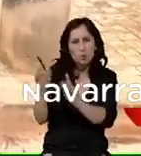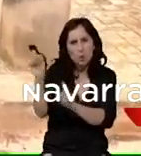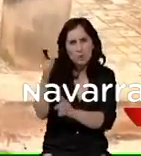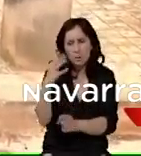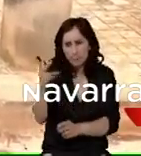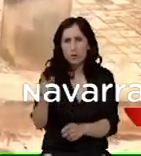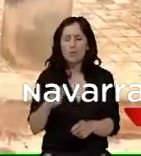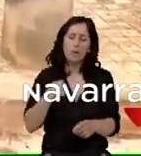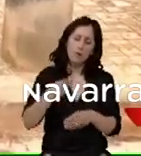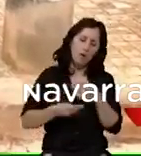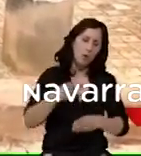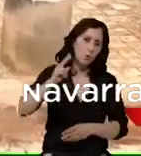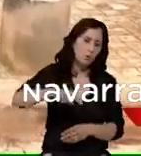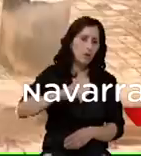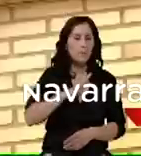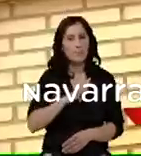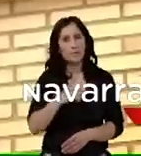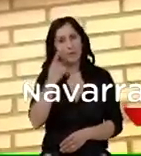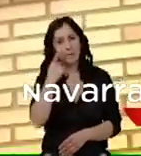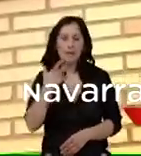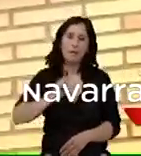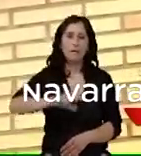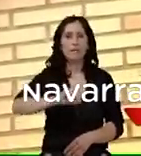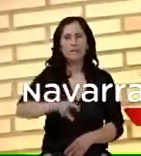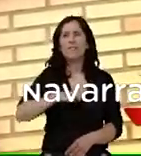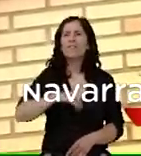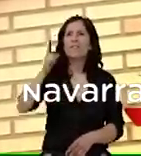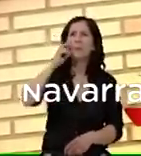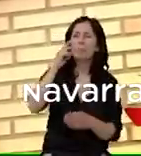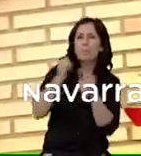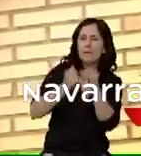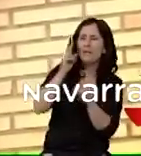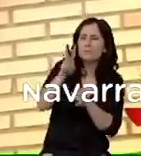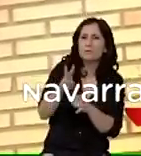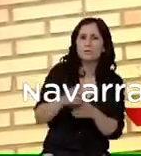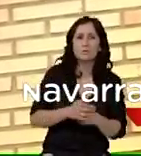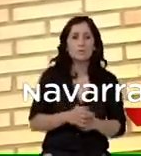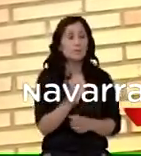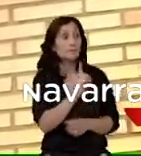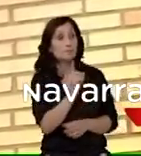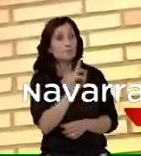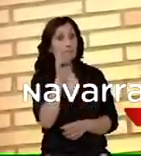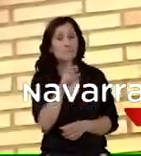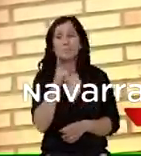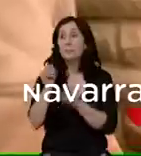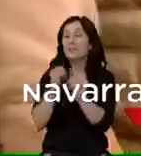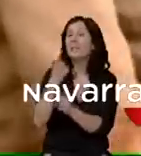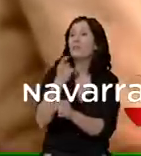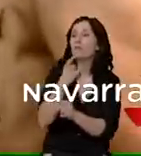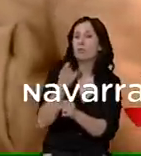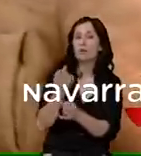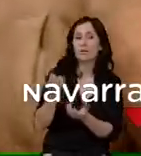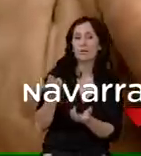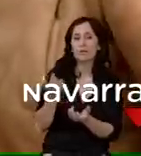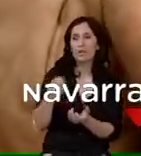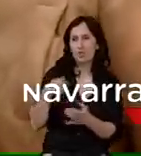esas cosas. Por favor, ahora andando. ¿No habrá visto una bicicleta? Una bicicleta roja, que yo la he